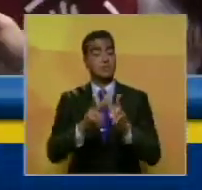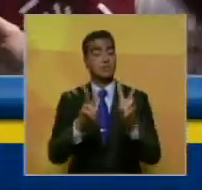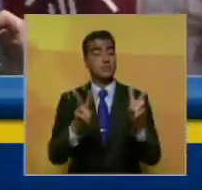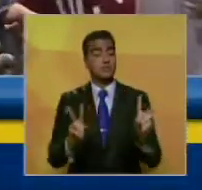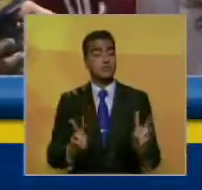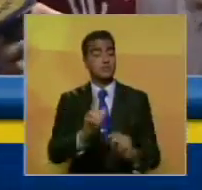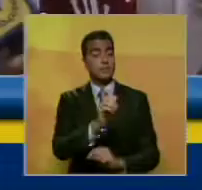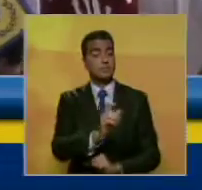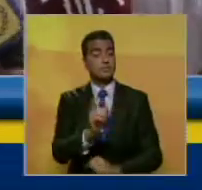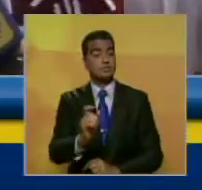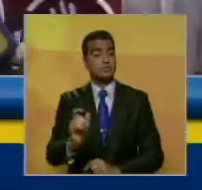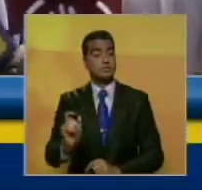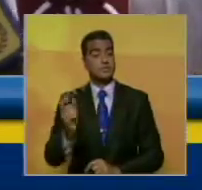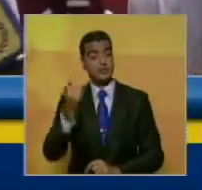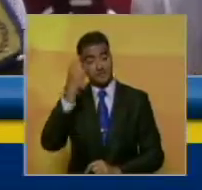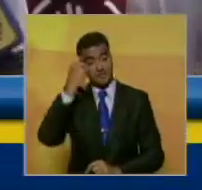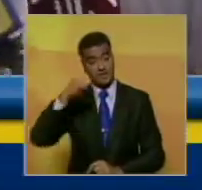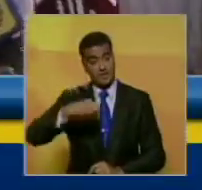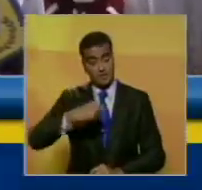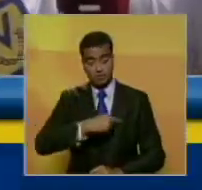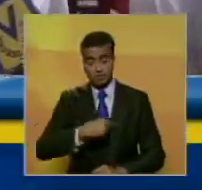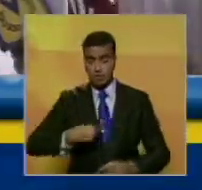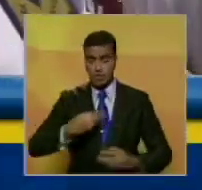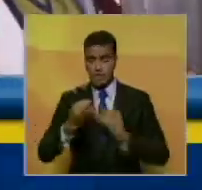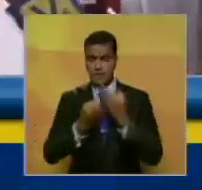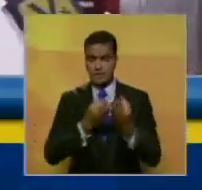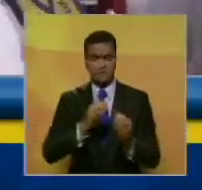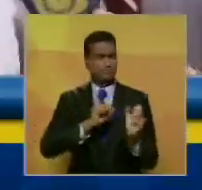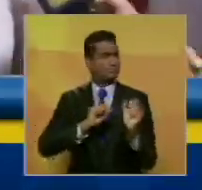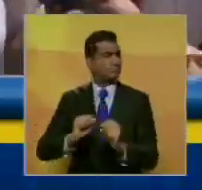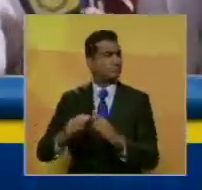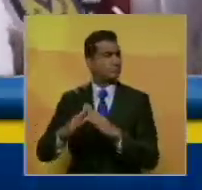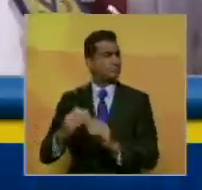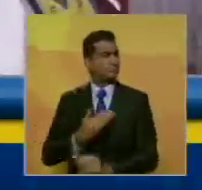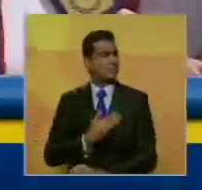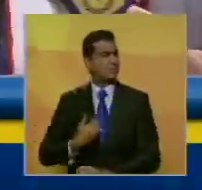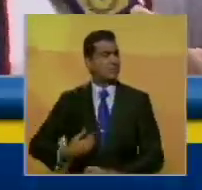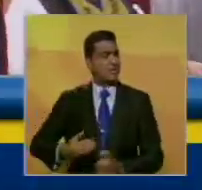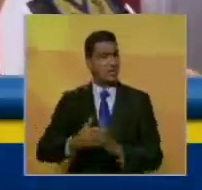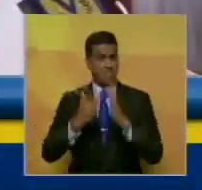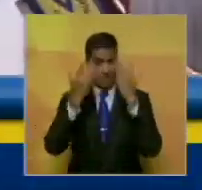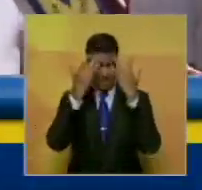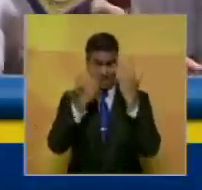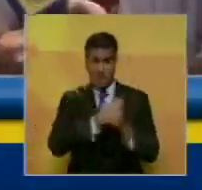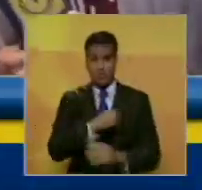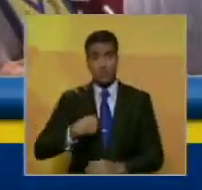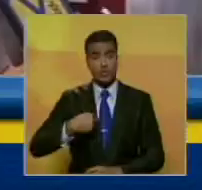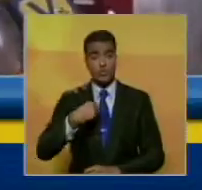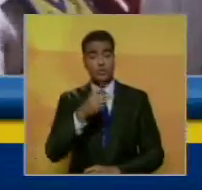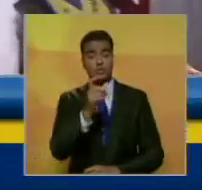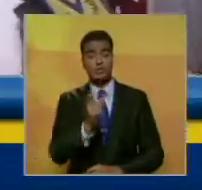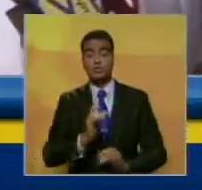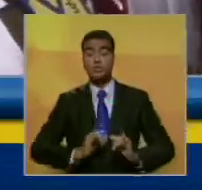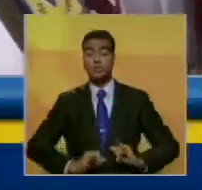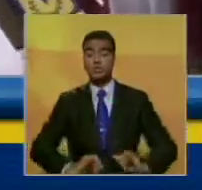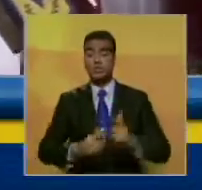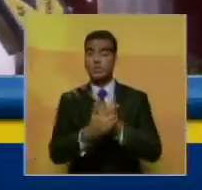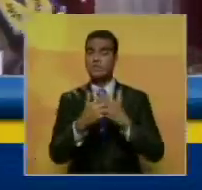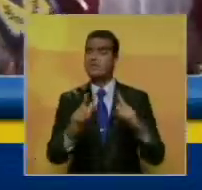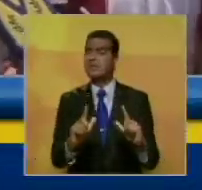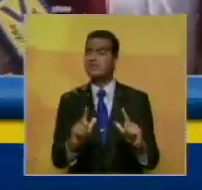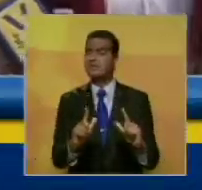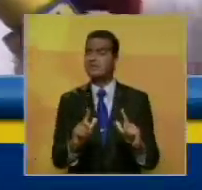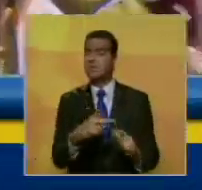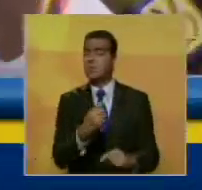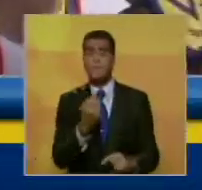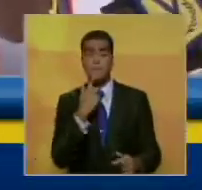y ciudadano. Hoy expresando nuestro repudio a la pretensión de ideologizar a nuestros hijos. Se trata de libertad. No